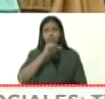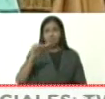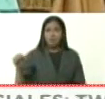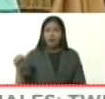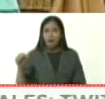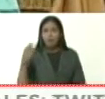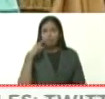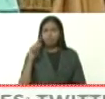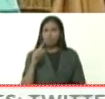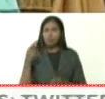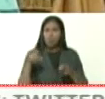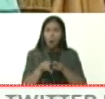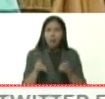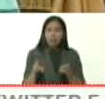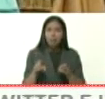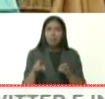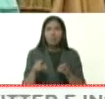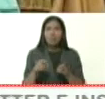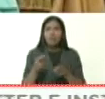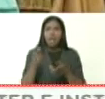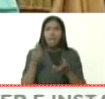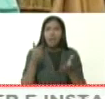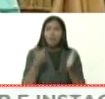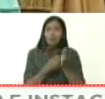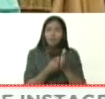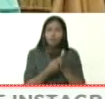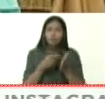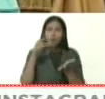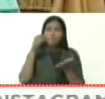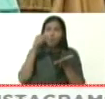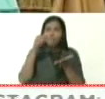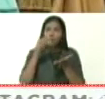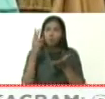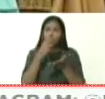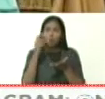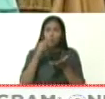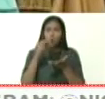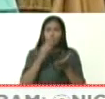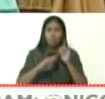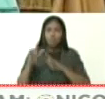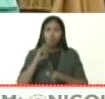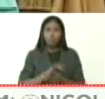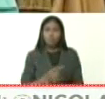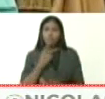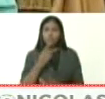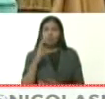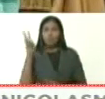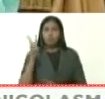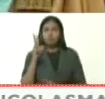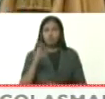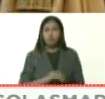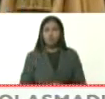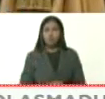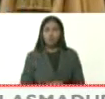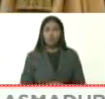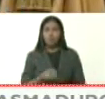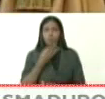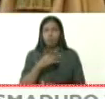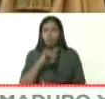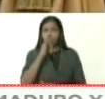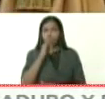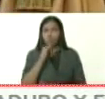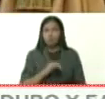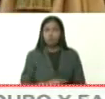del tema de la vacunación contra la poliomielitis. Y puedo decirle a Venezuela buenas noticias.